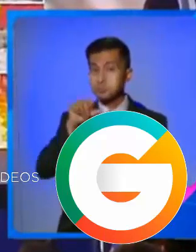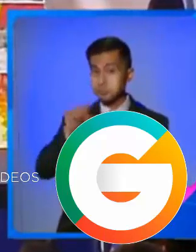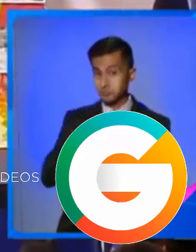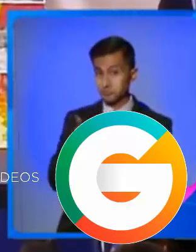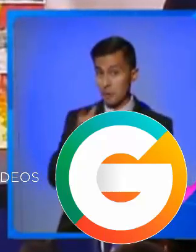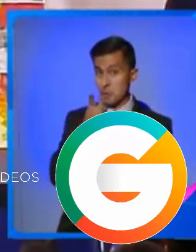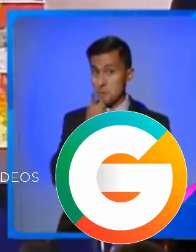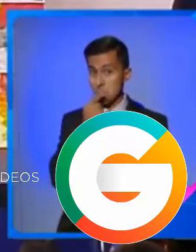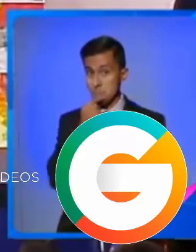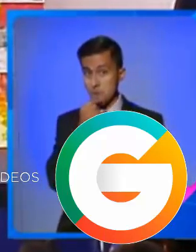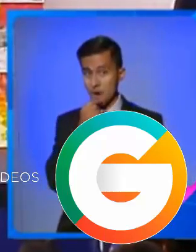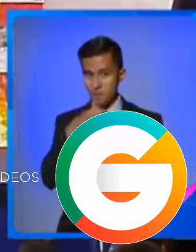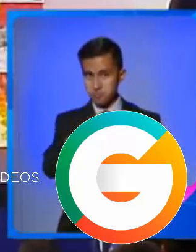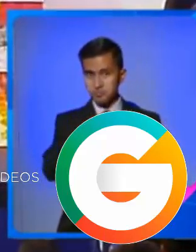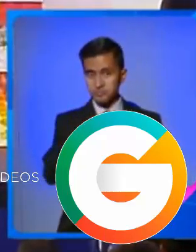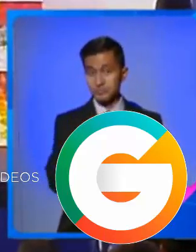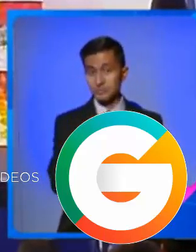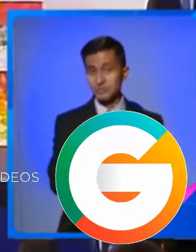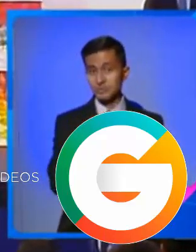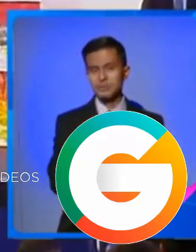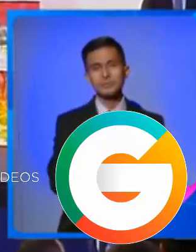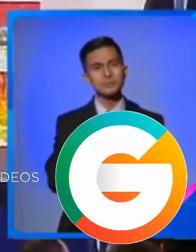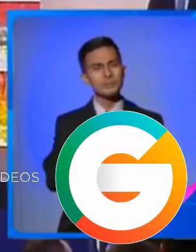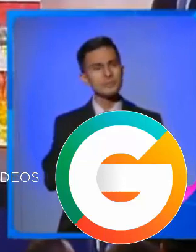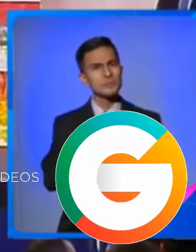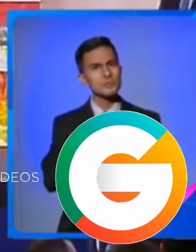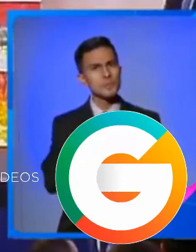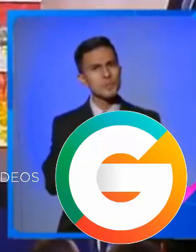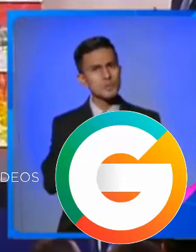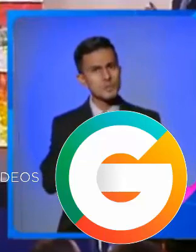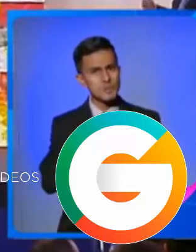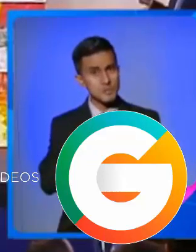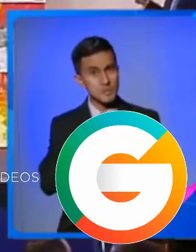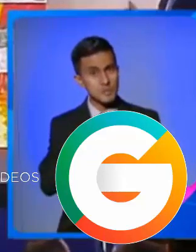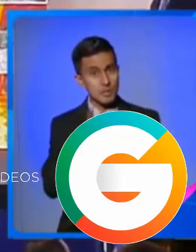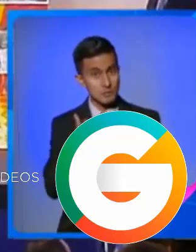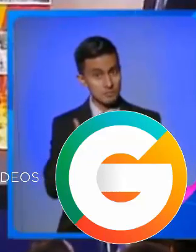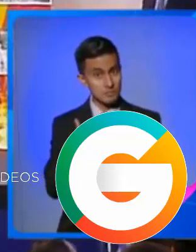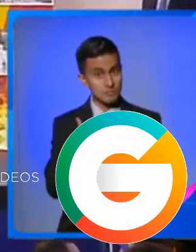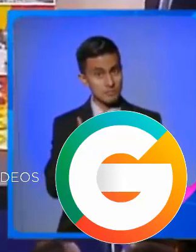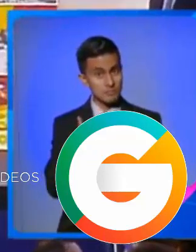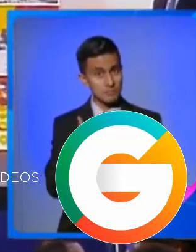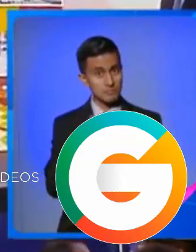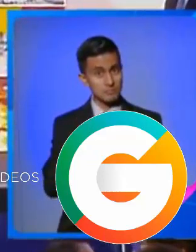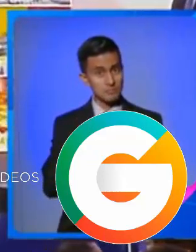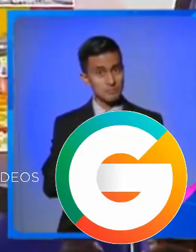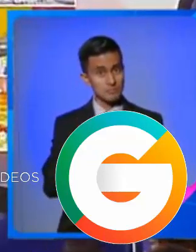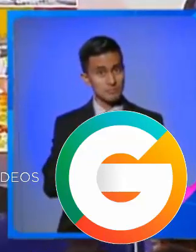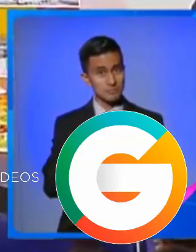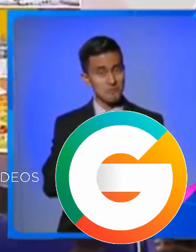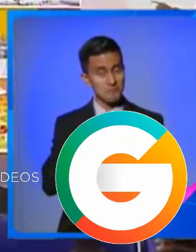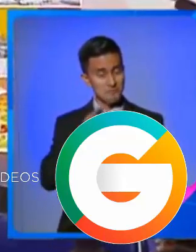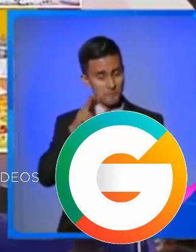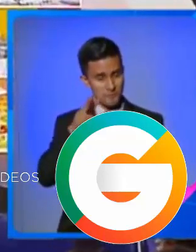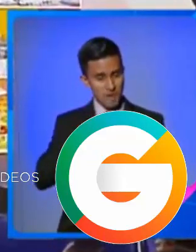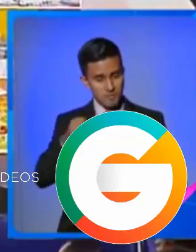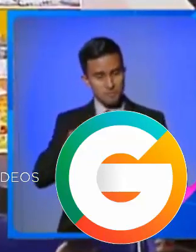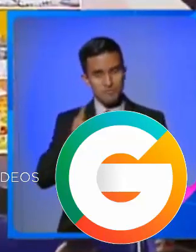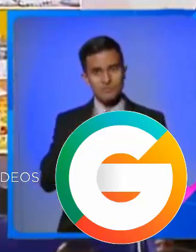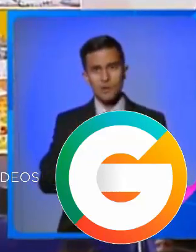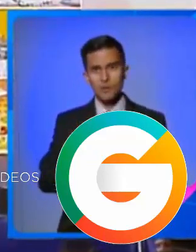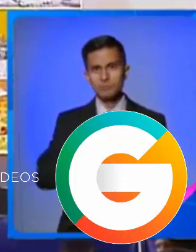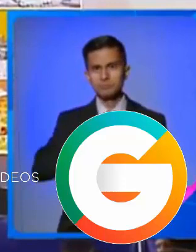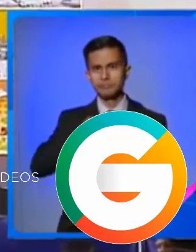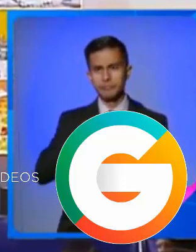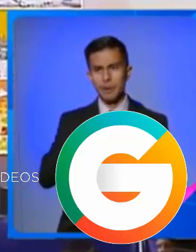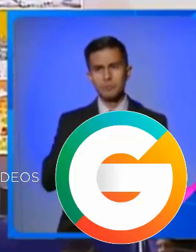apoyo de tecnología como esta podemos estar haciendo realidad la seguridad de todos. Aquí